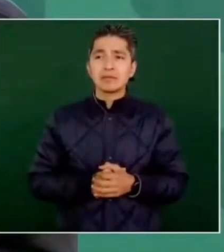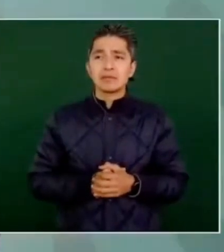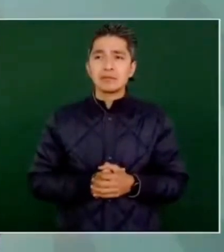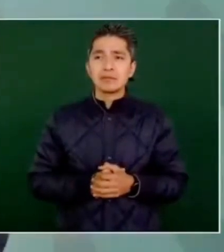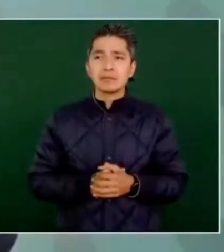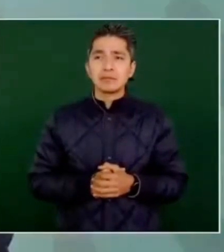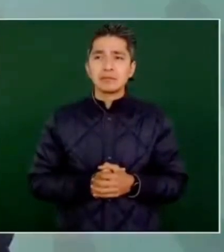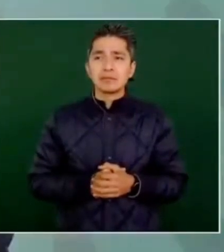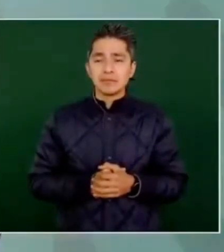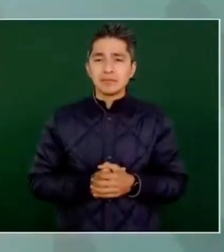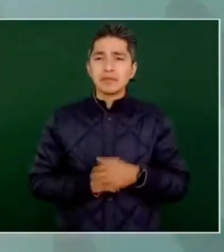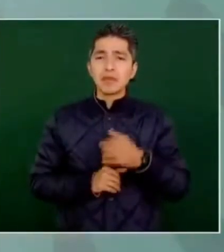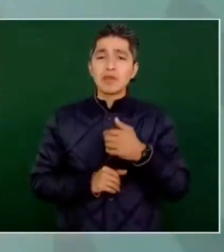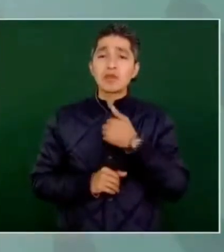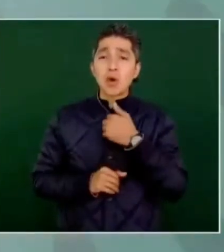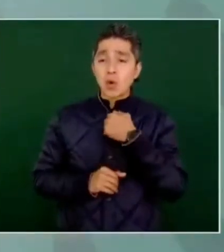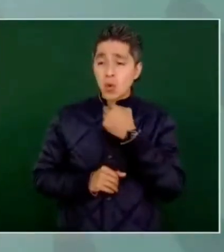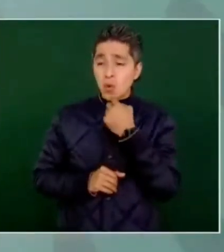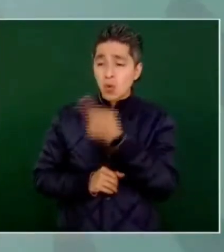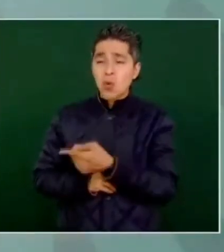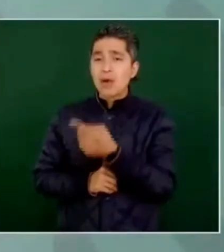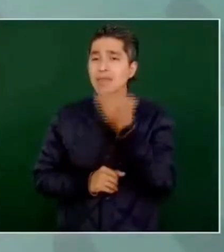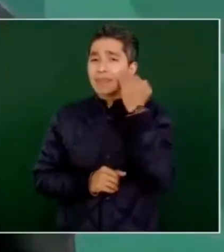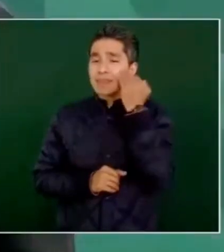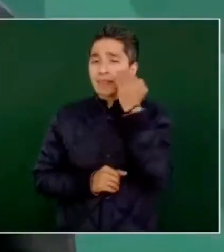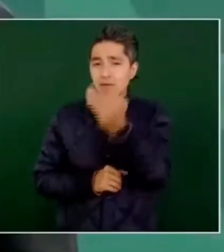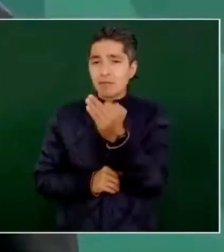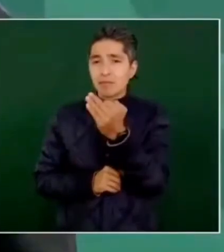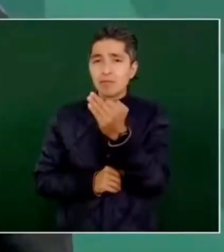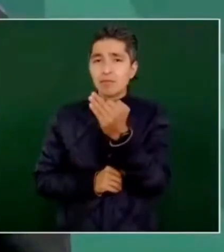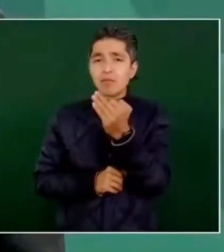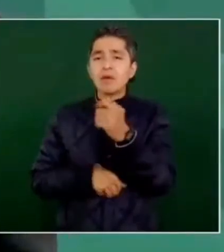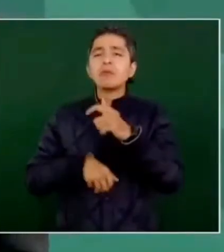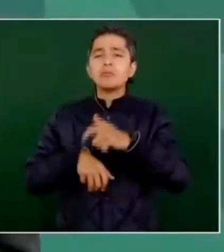te doy de plazo hasta las 5 de la tarde.